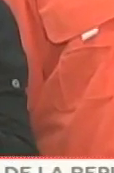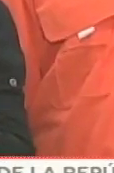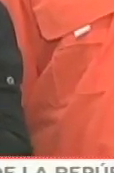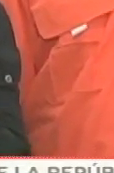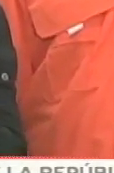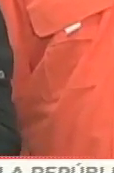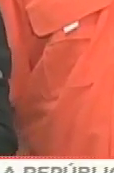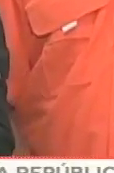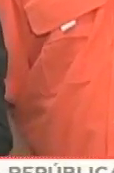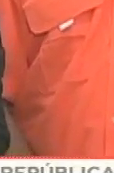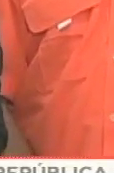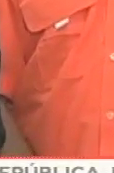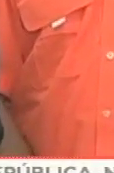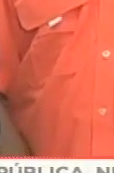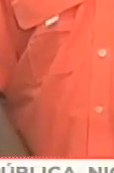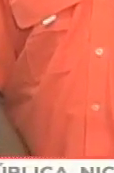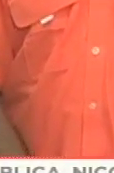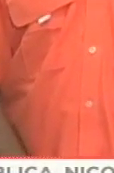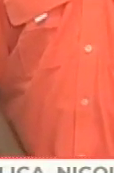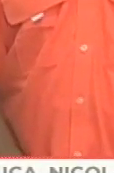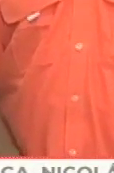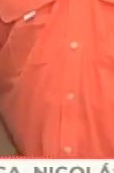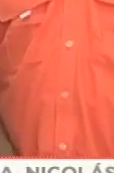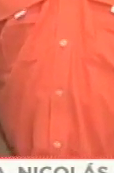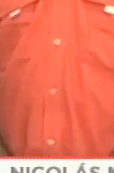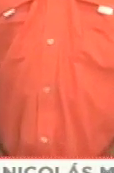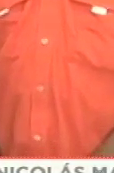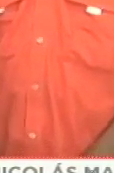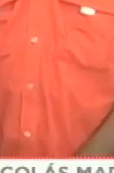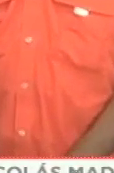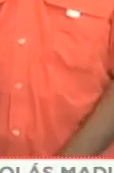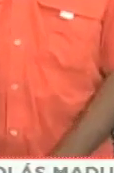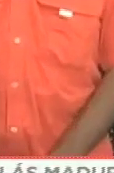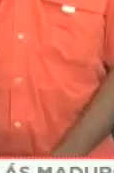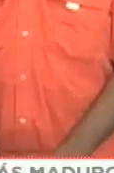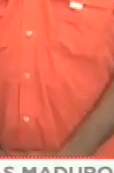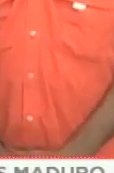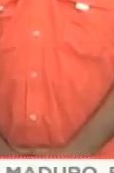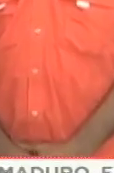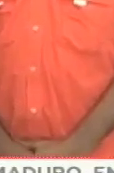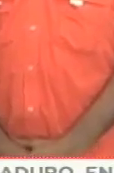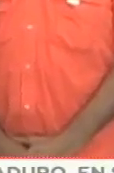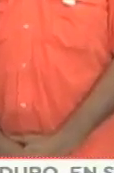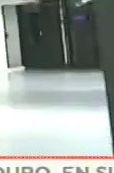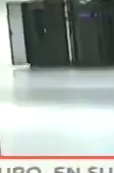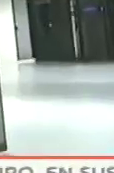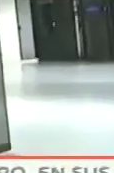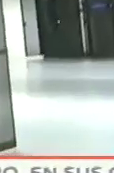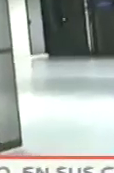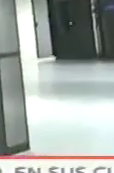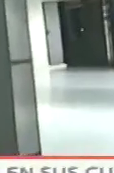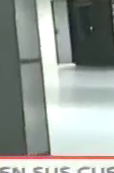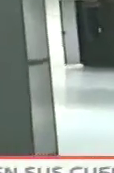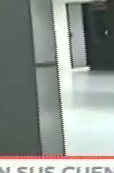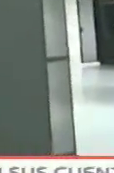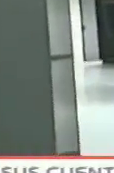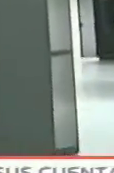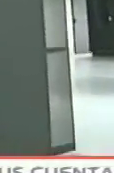todo el pueblo venezolano nuestras capacidades y voluntad de seguir trabajando al servicio del pueblo. Los dejo entonces con el ingeniero Manuel